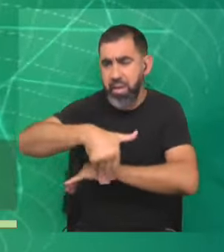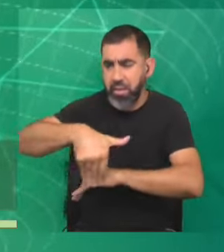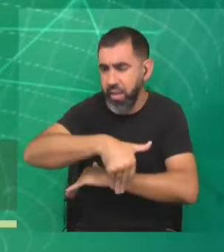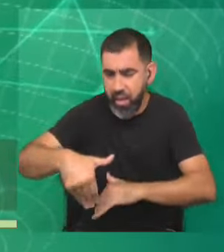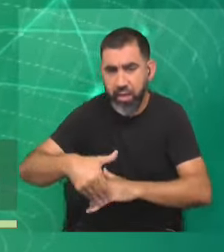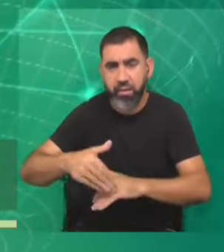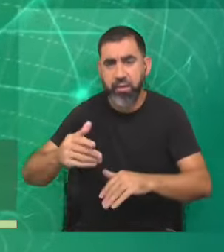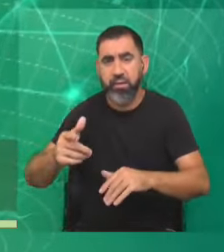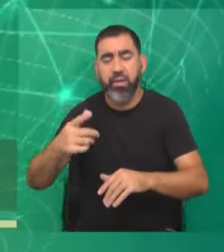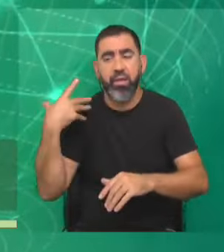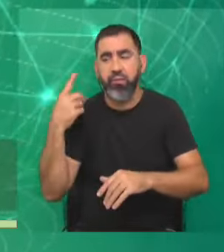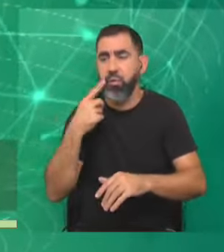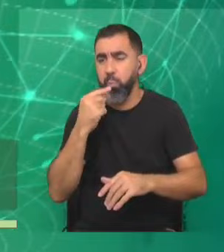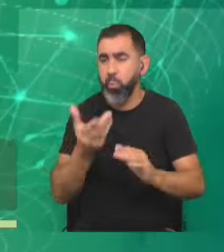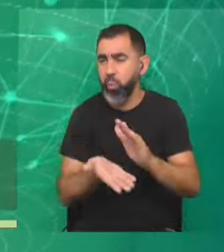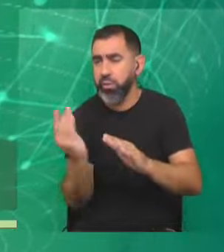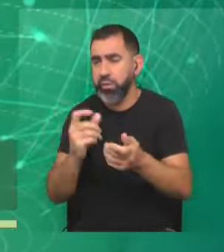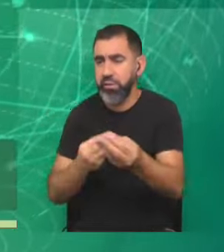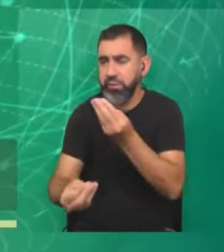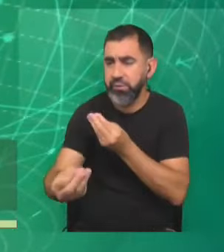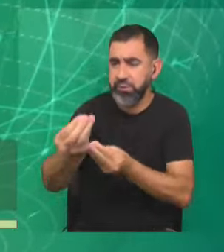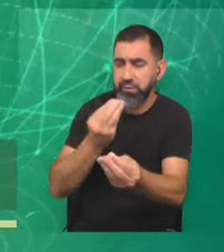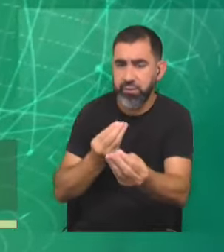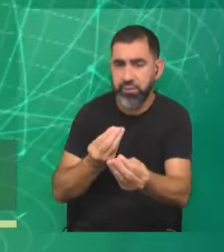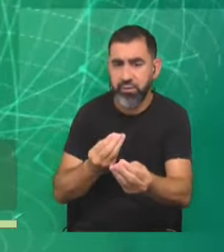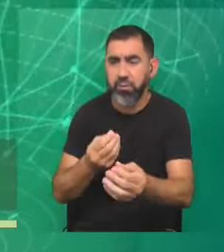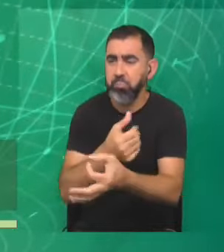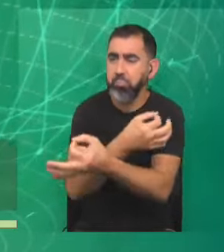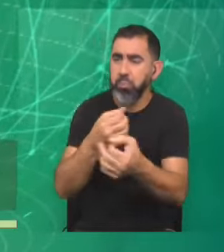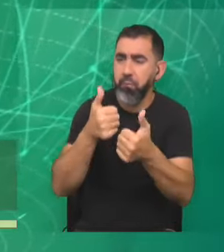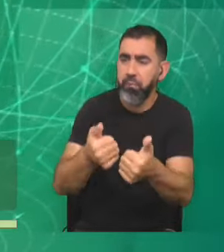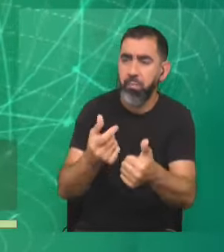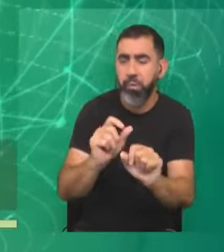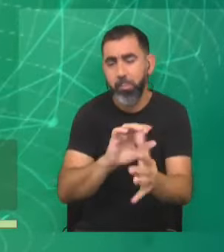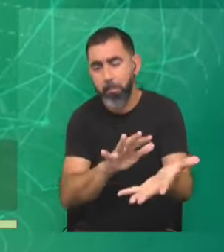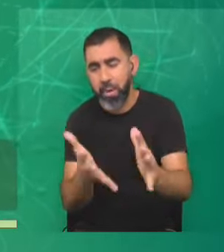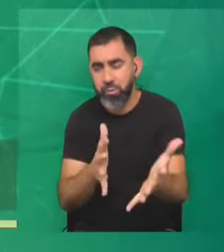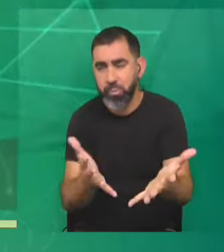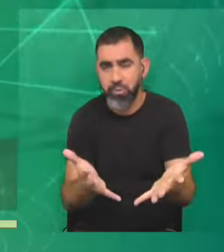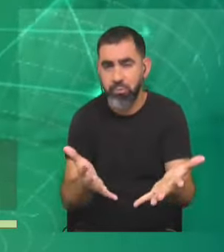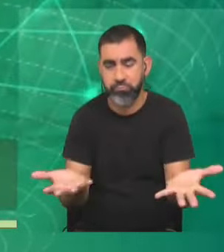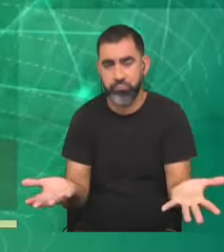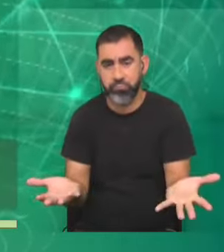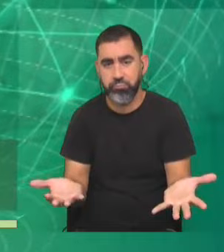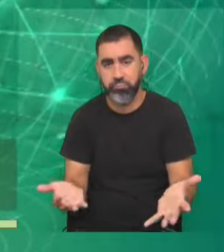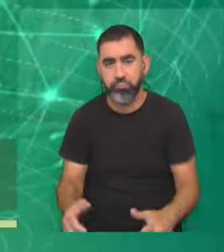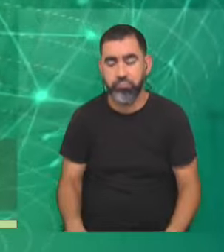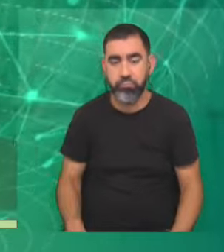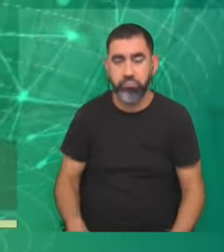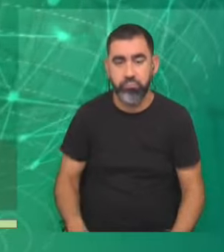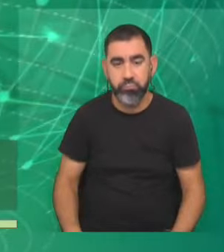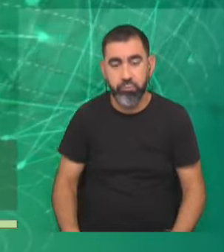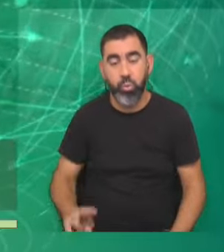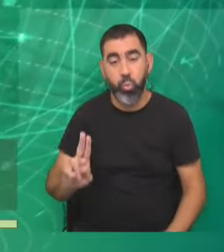que hay que sacar este jefe de policía que hay que poner este otro que les va bien pero no tan bien en ese marco